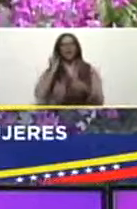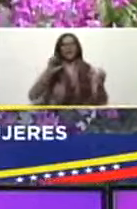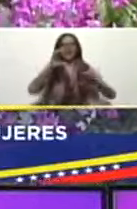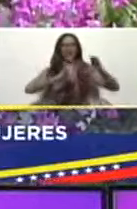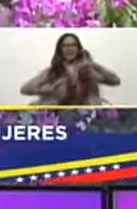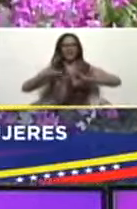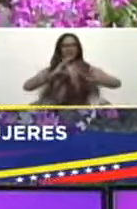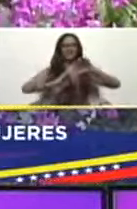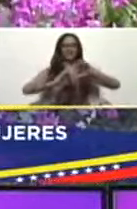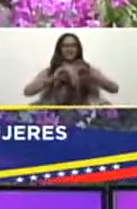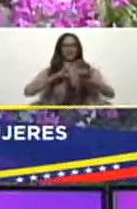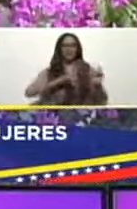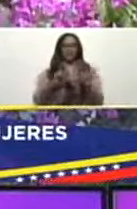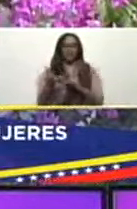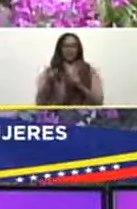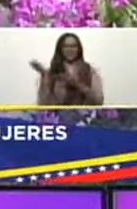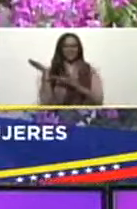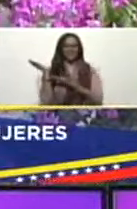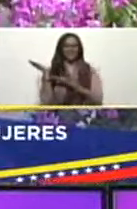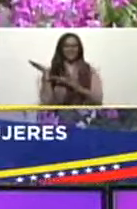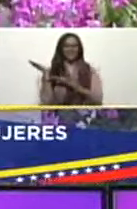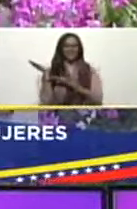ciencias. ¿Estamos listos? Adelante.